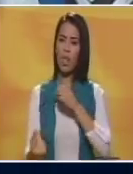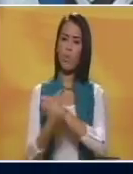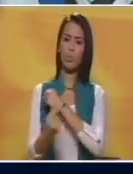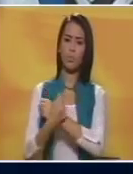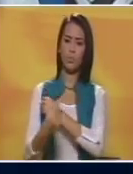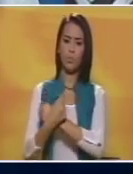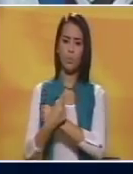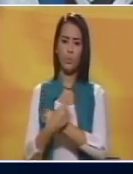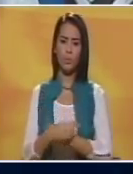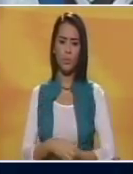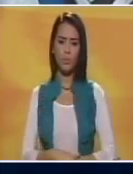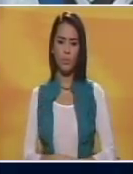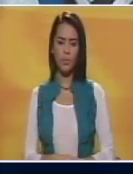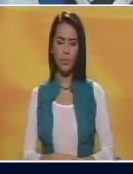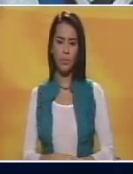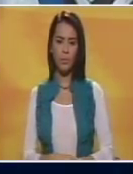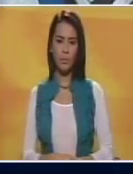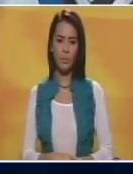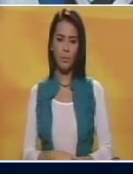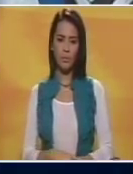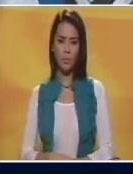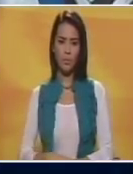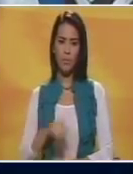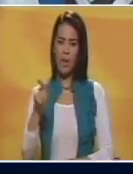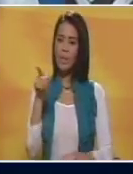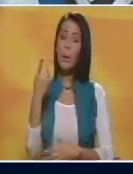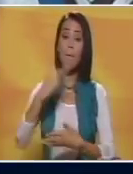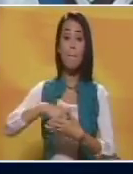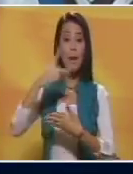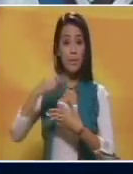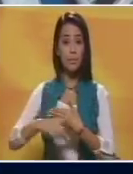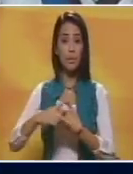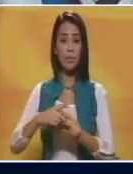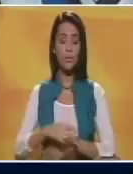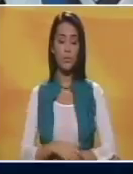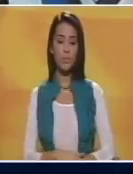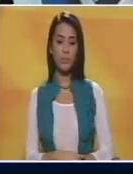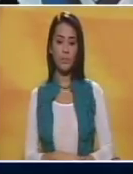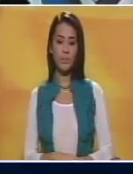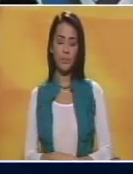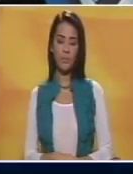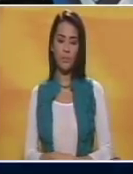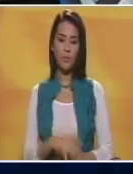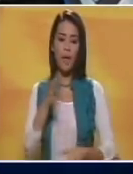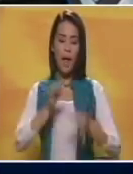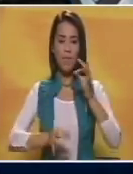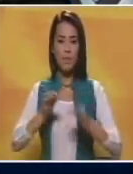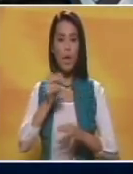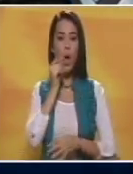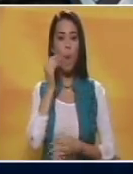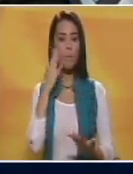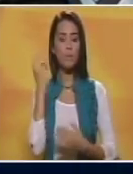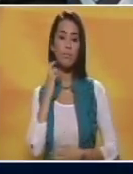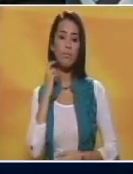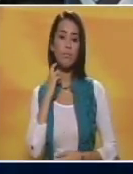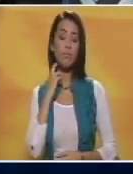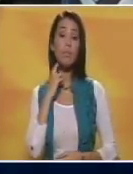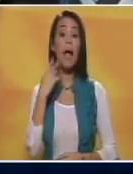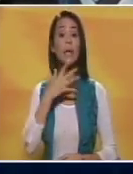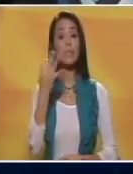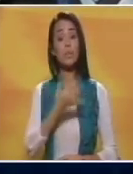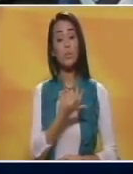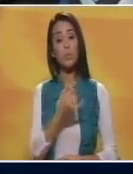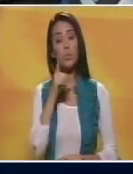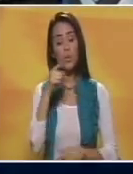sabotaje totalmente premeditado e intencionado. El fiscal Tarek William Saab informó que los